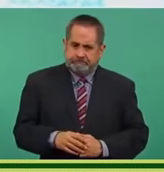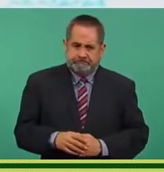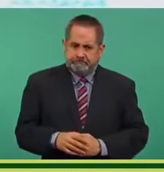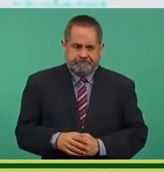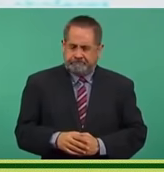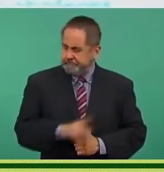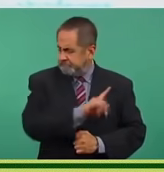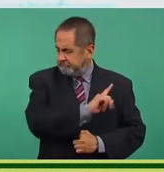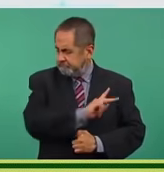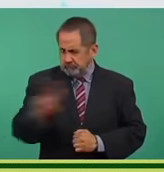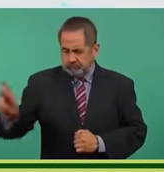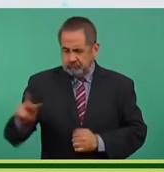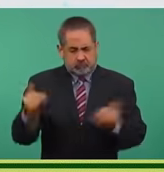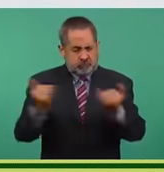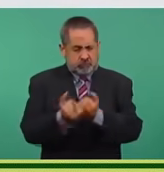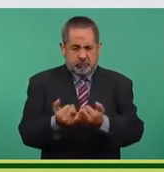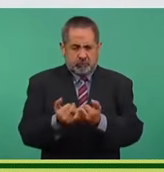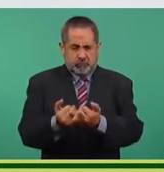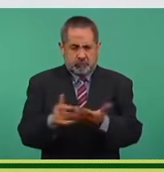o aplicamos